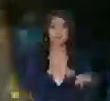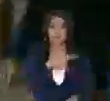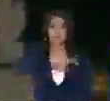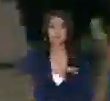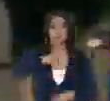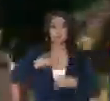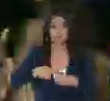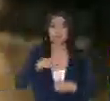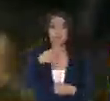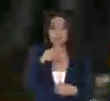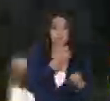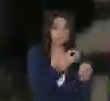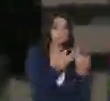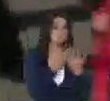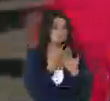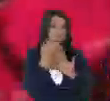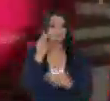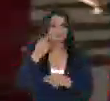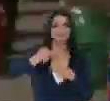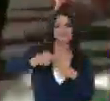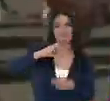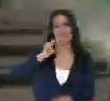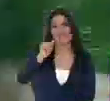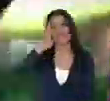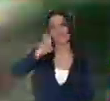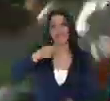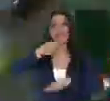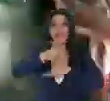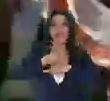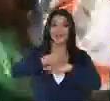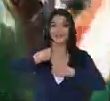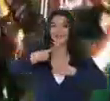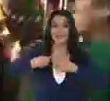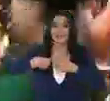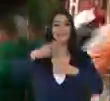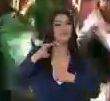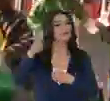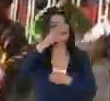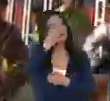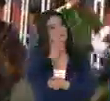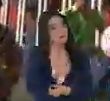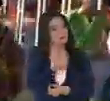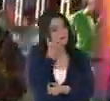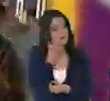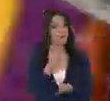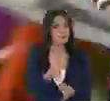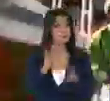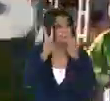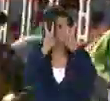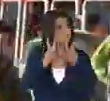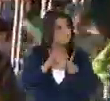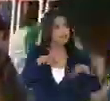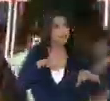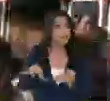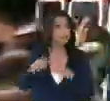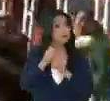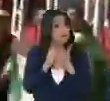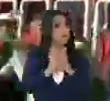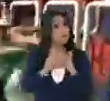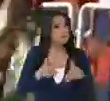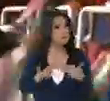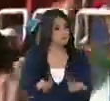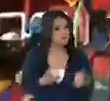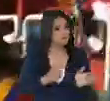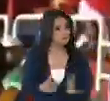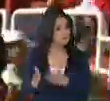municipio, se encuentra con nosotros Carla Cárdenas. Ella es gerente general de Quito Turismo. Carla, buenos días. Hablemos acerca de esta agenda que ha